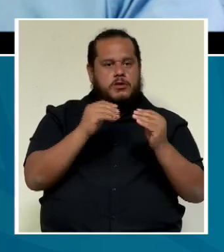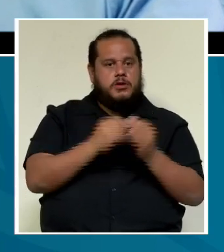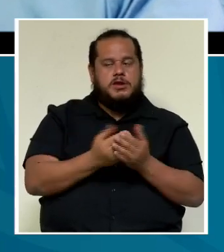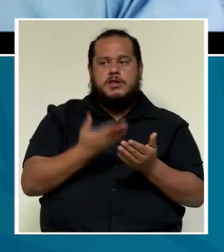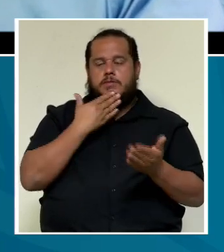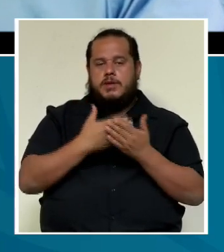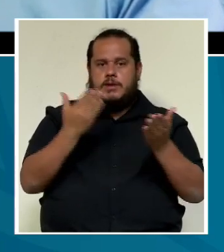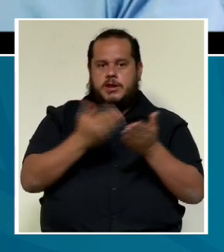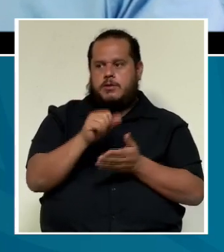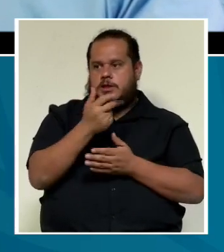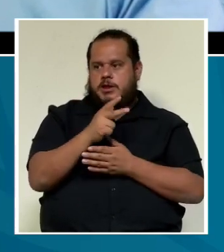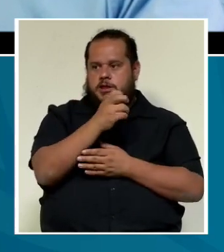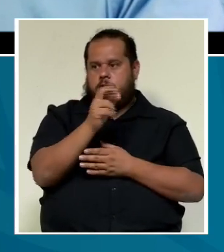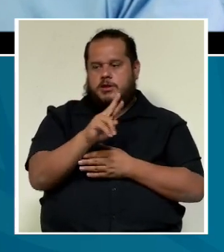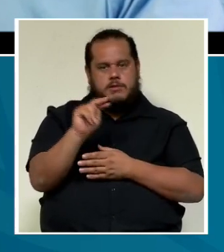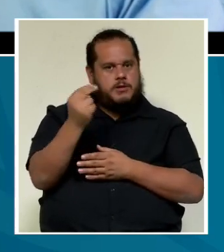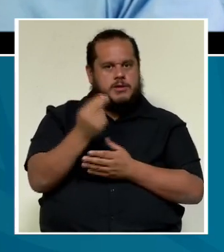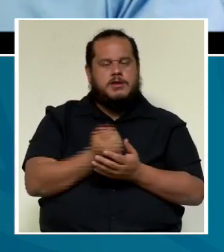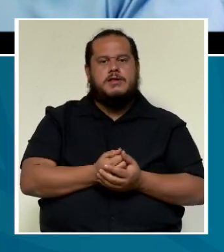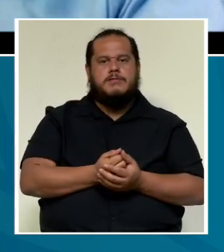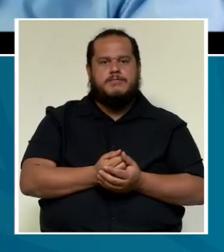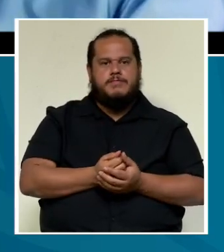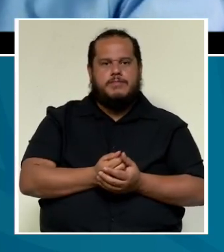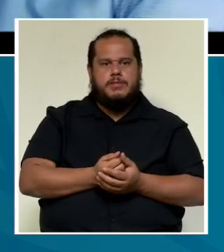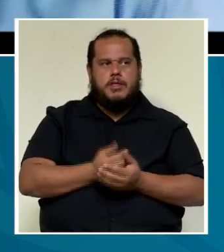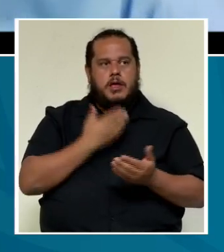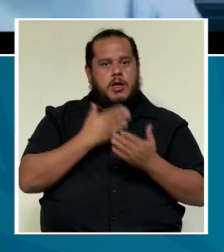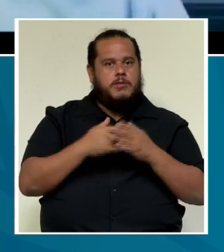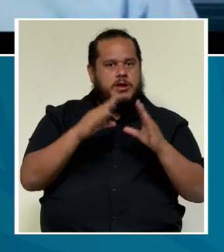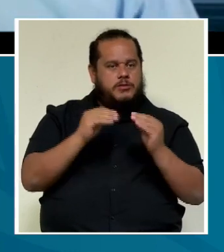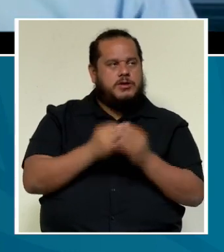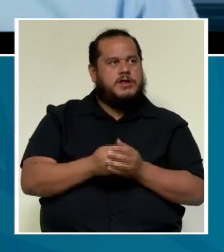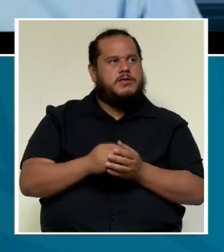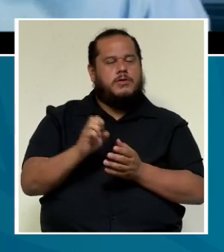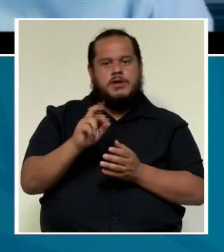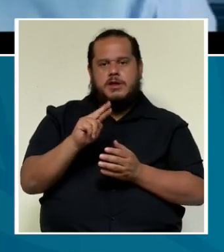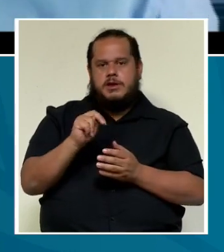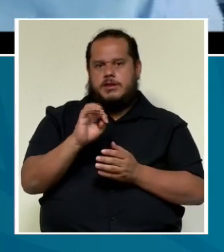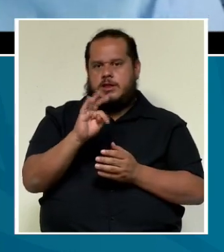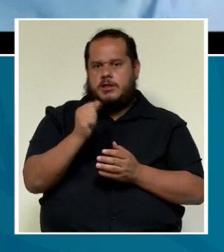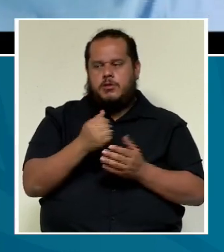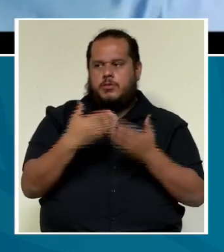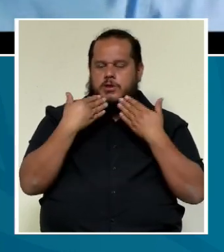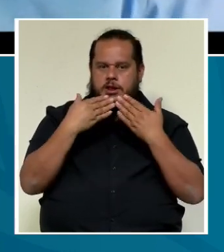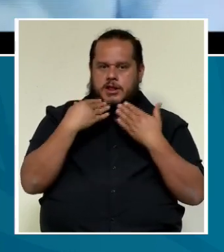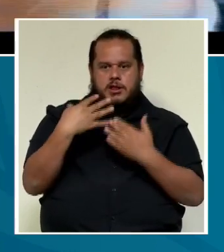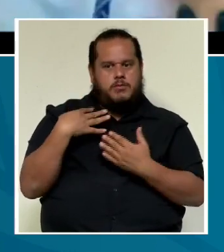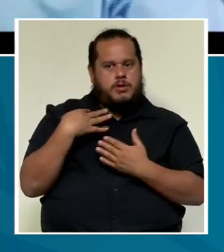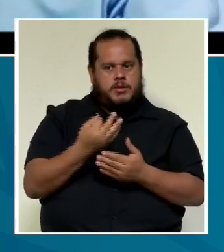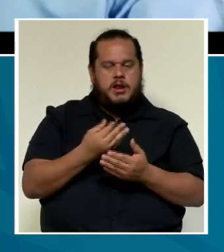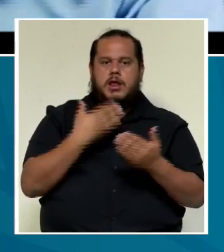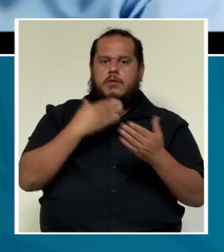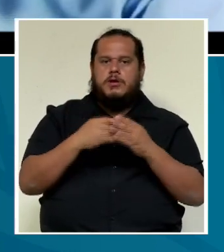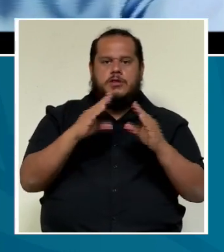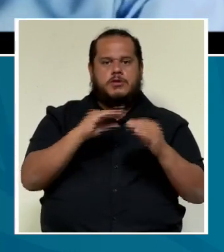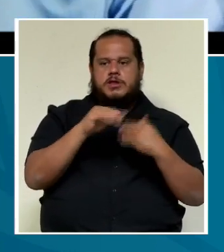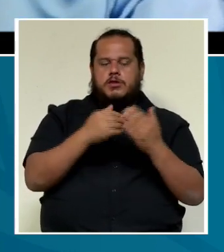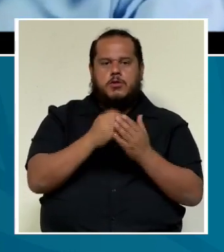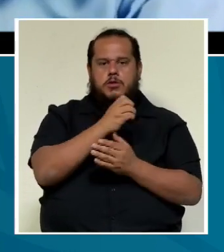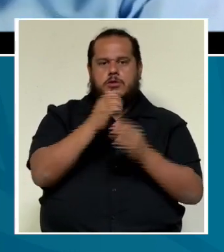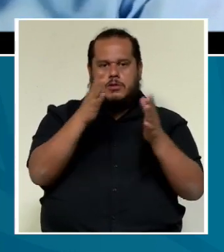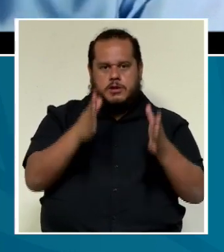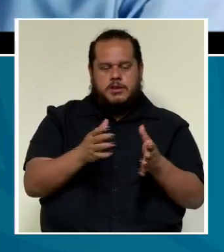13 Costa Rica Noticias. Buenas noches, don Ernesto. Muchas gracias por la invitación y buenas noches a todos los